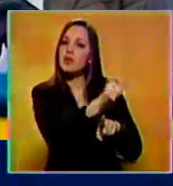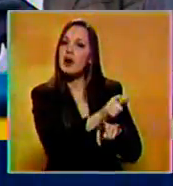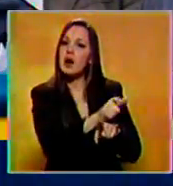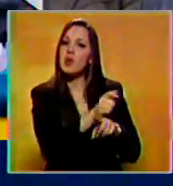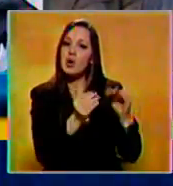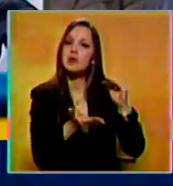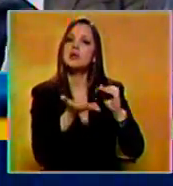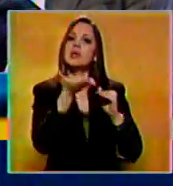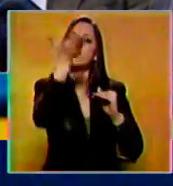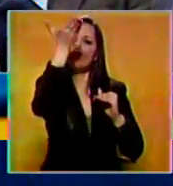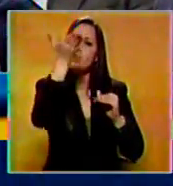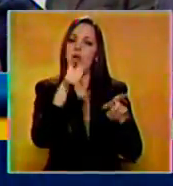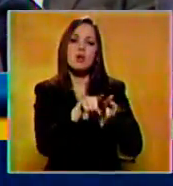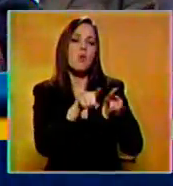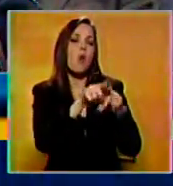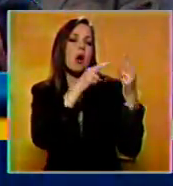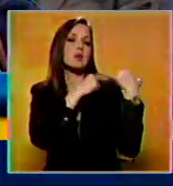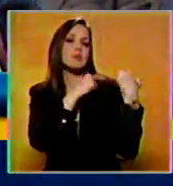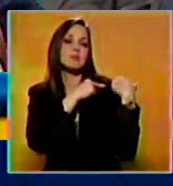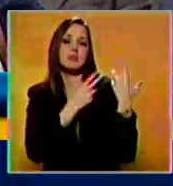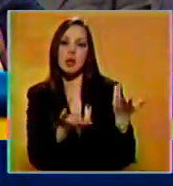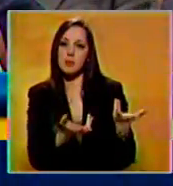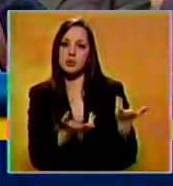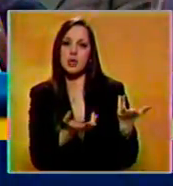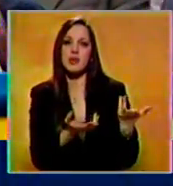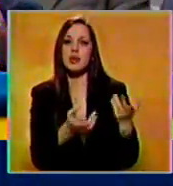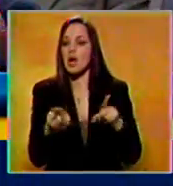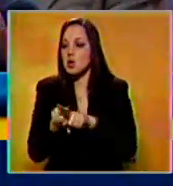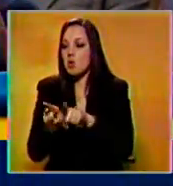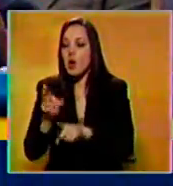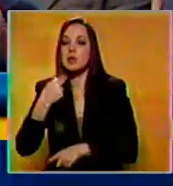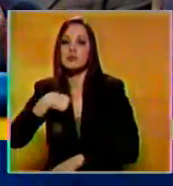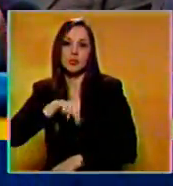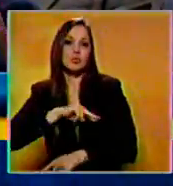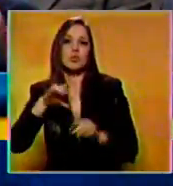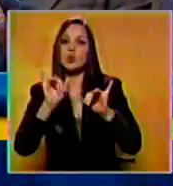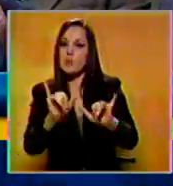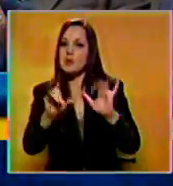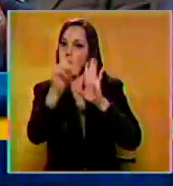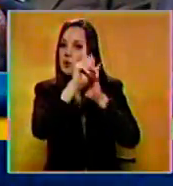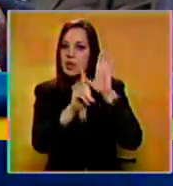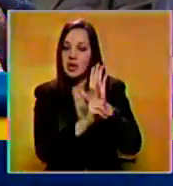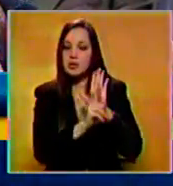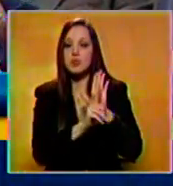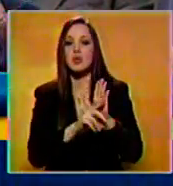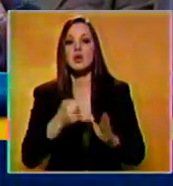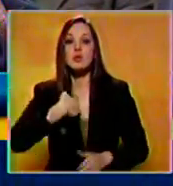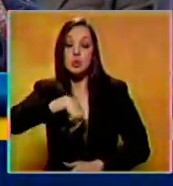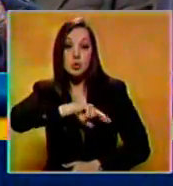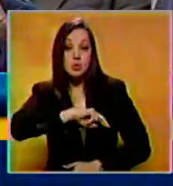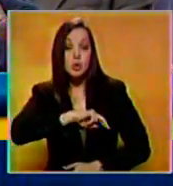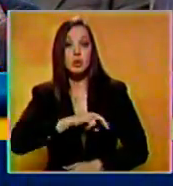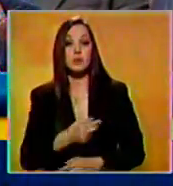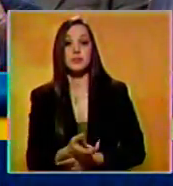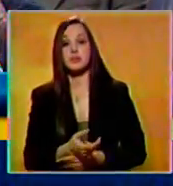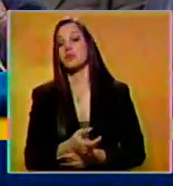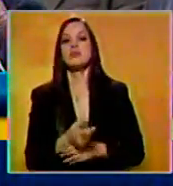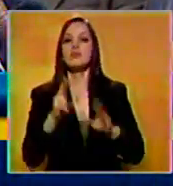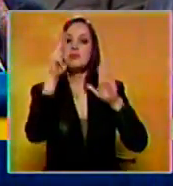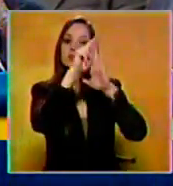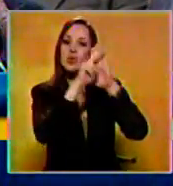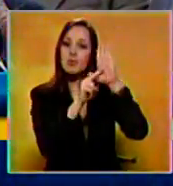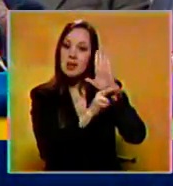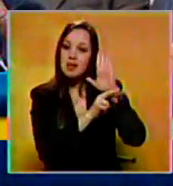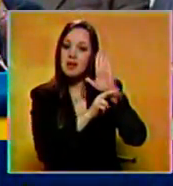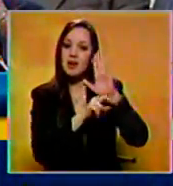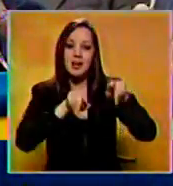ese derecho igual que nosotros. Nosotros teníamos, de acuerdo al reglamento que fue derogado, la normativa que fue derogada,